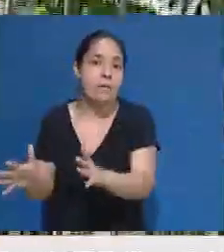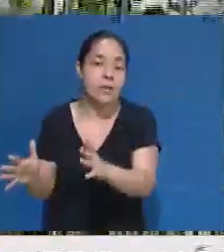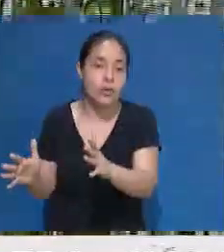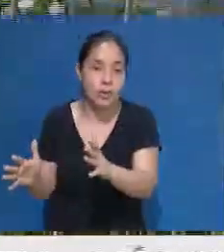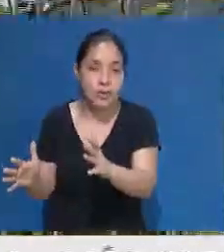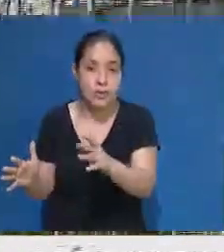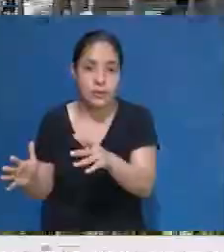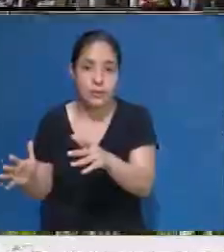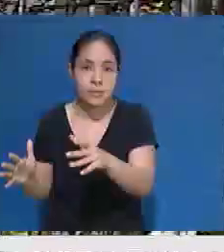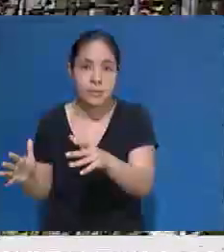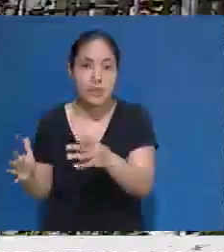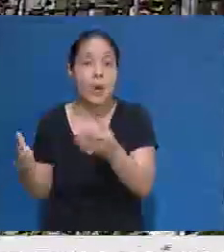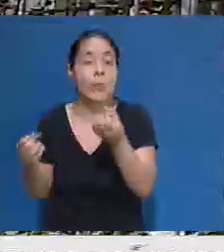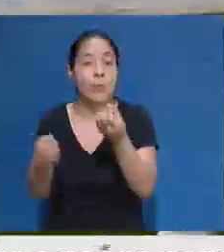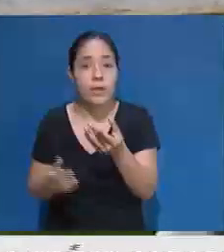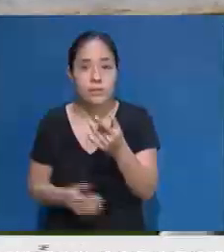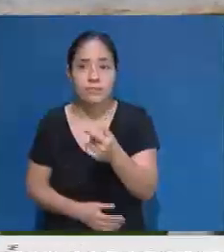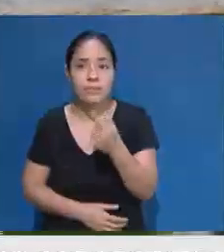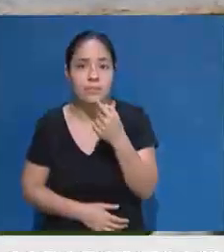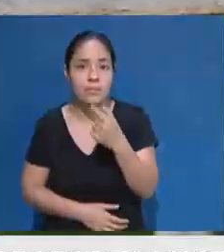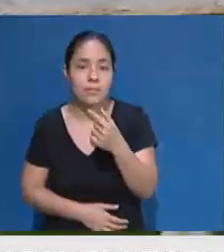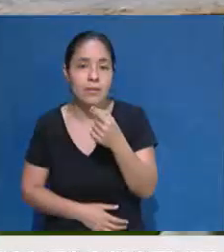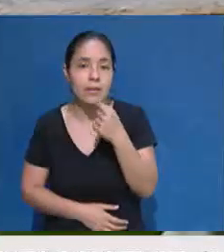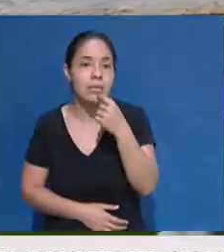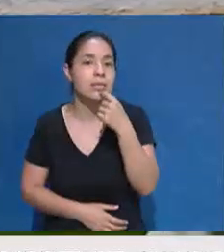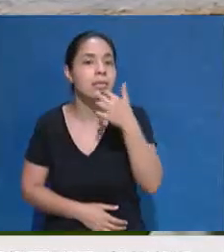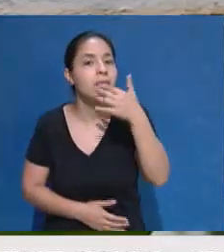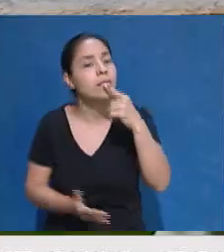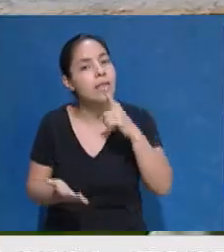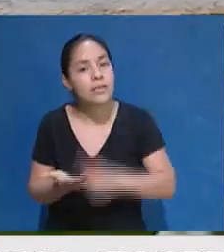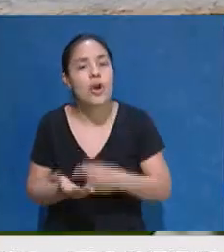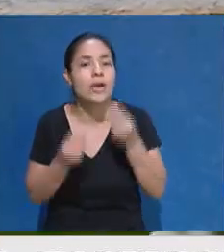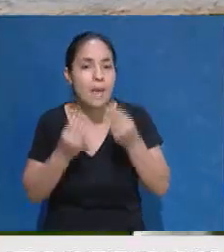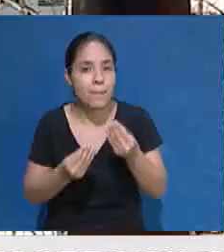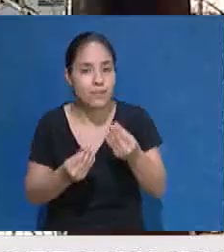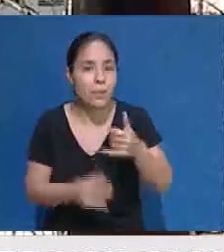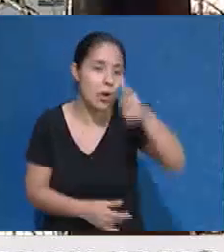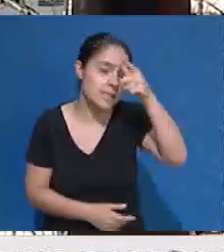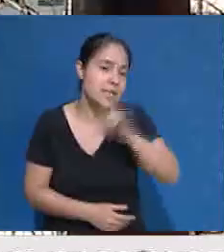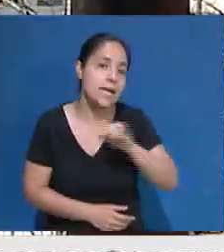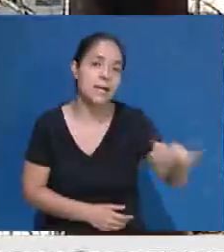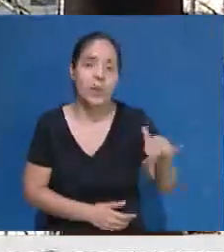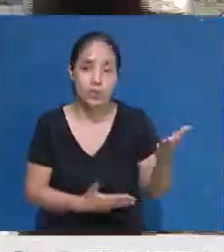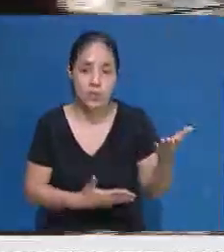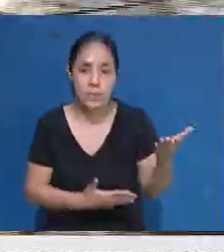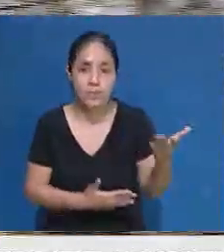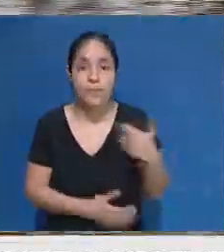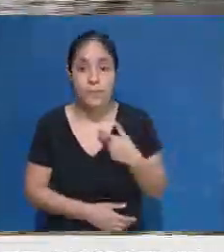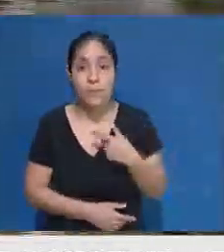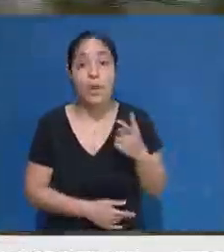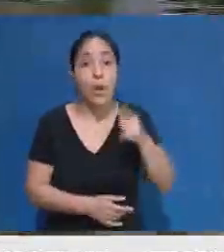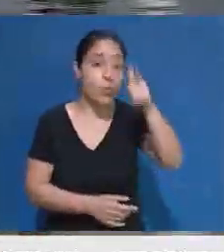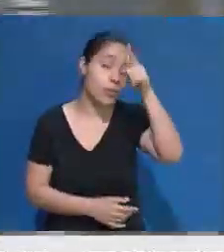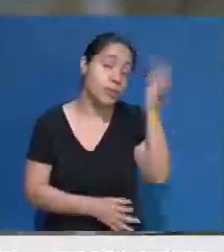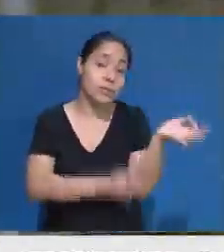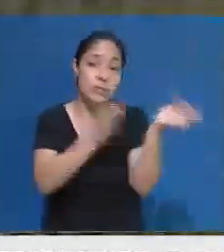por eso es que decidió llamar a la policía para ver qué era lo que estaba sucediendo. En ese instante llegó la